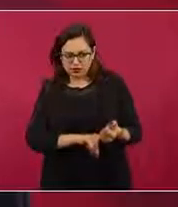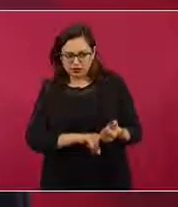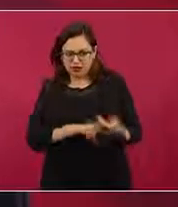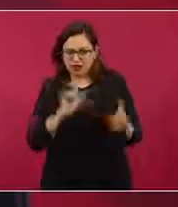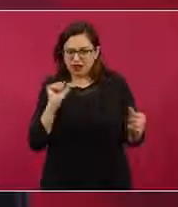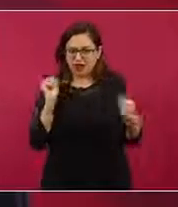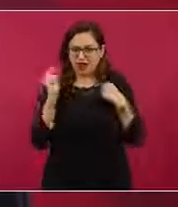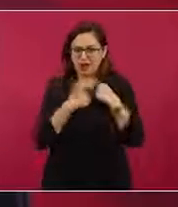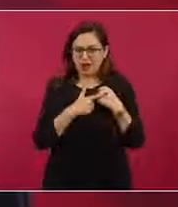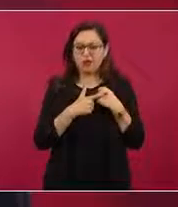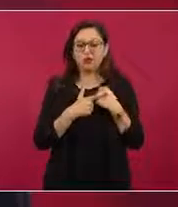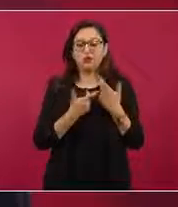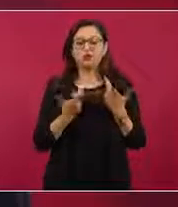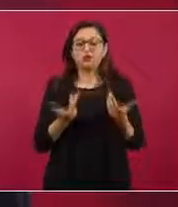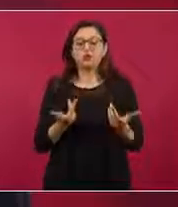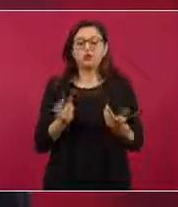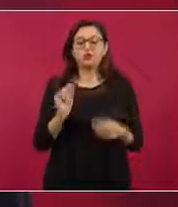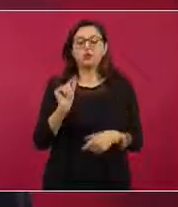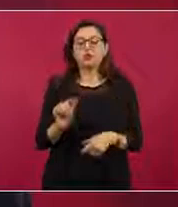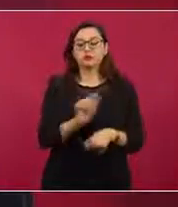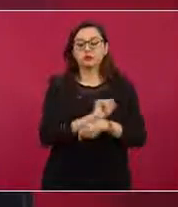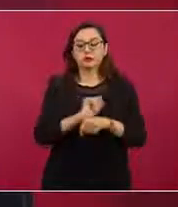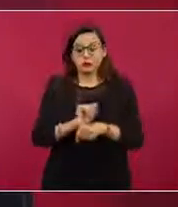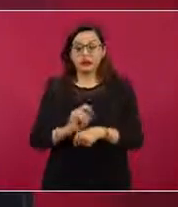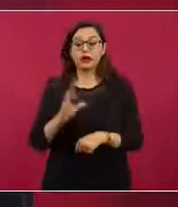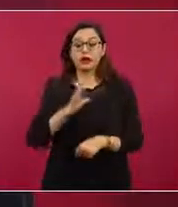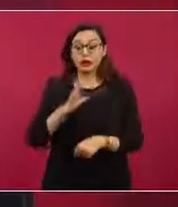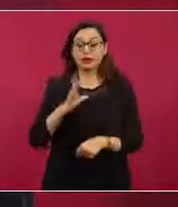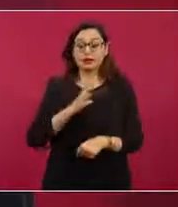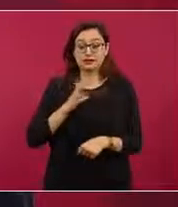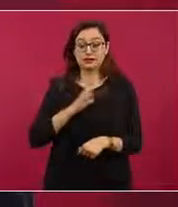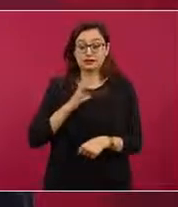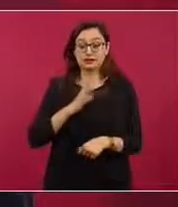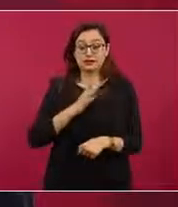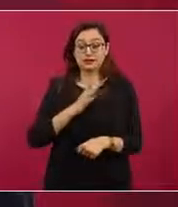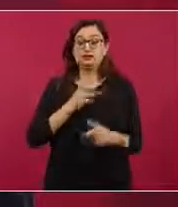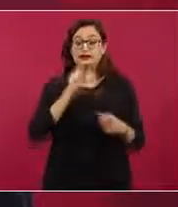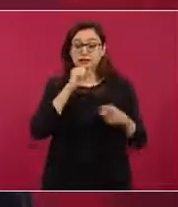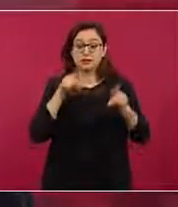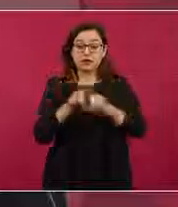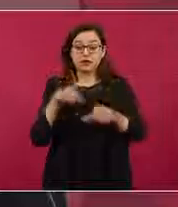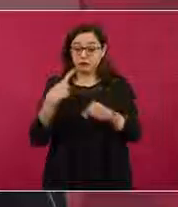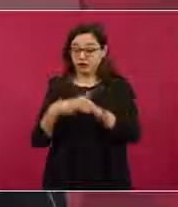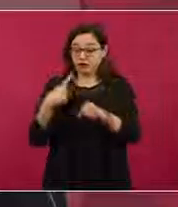vamos a decir, secundarios por COVID